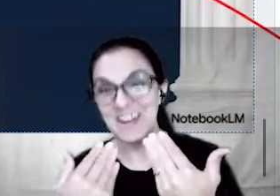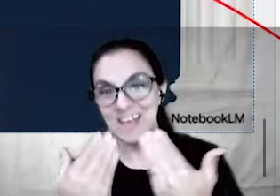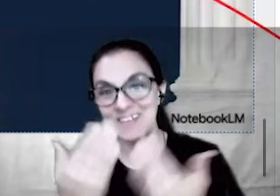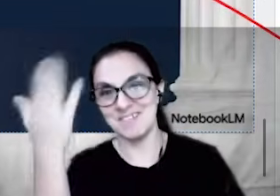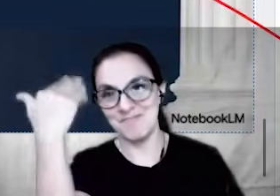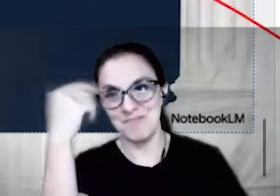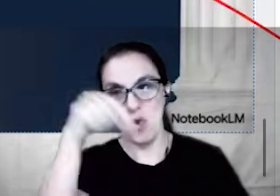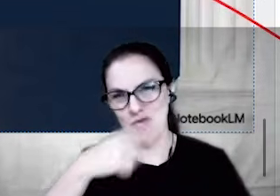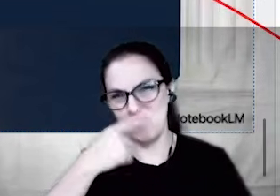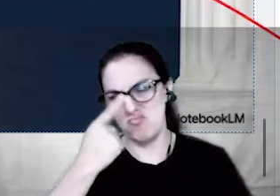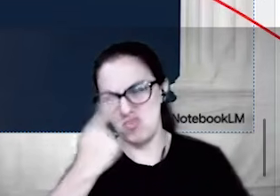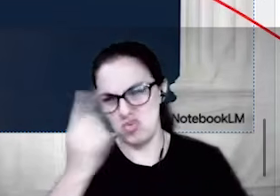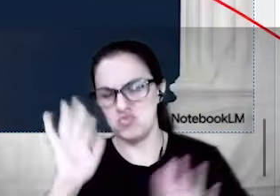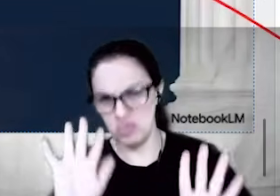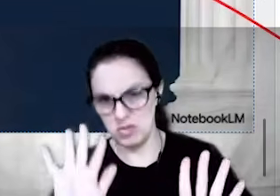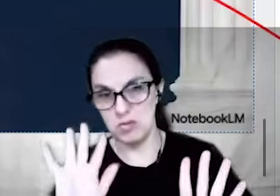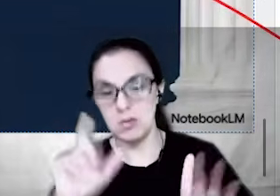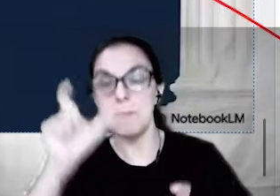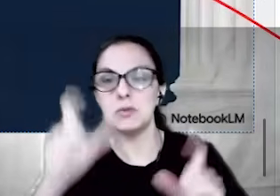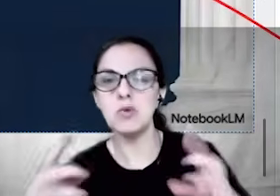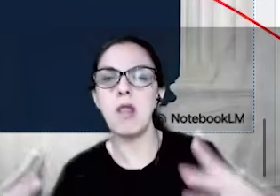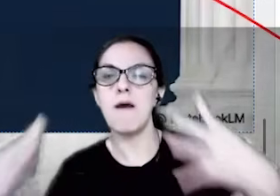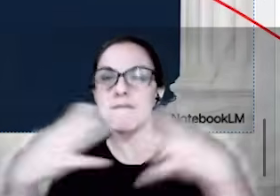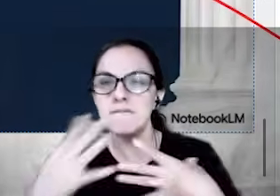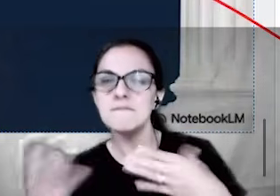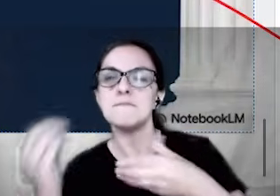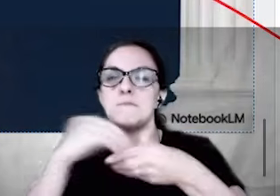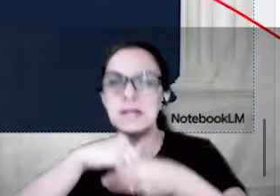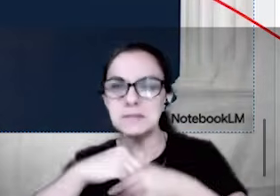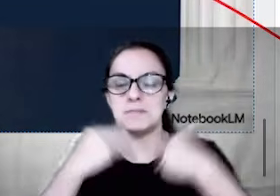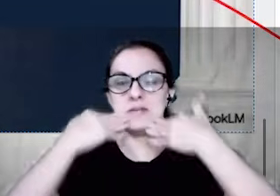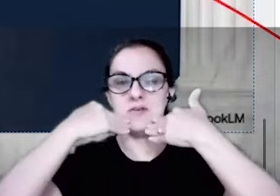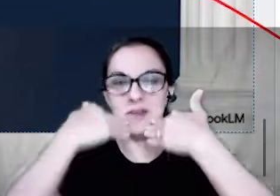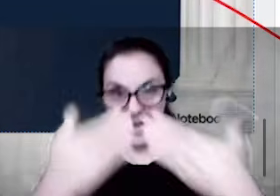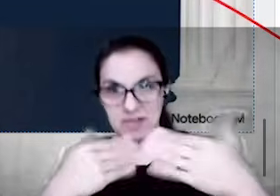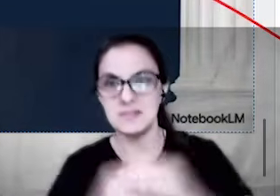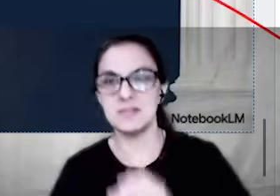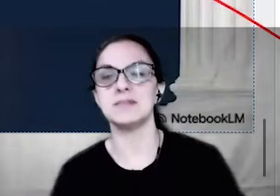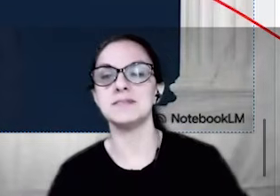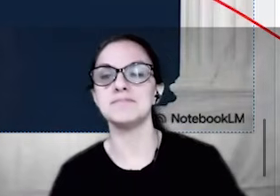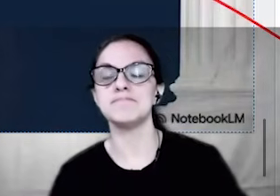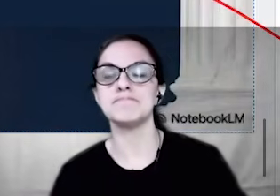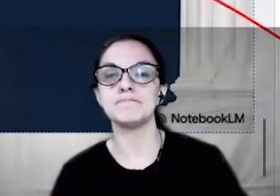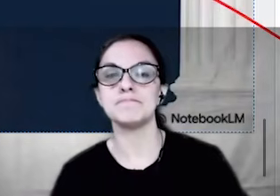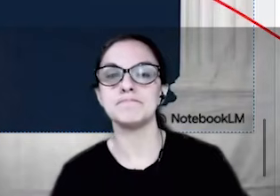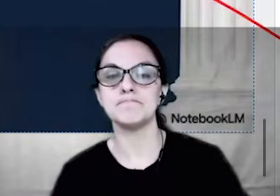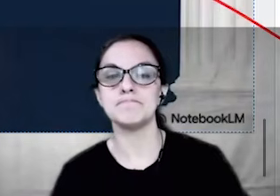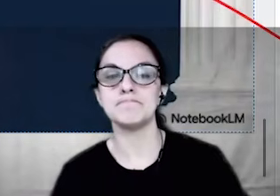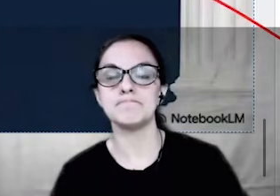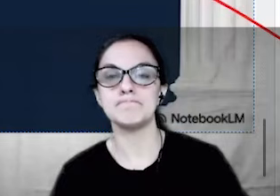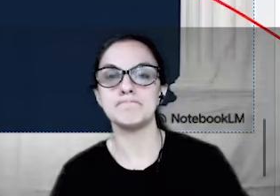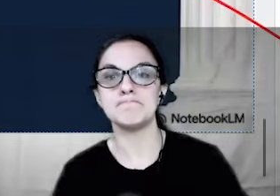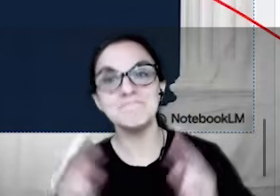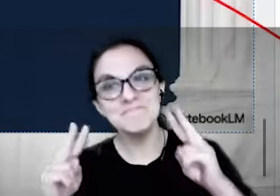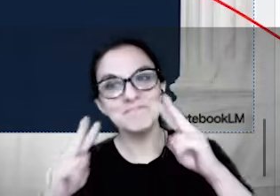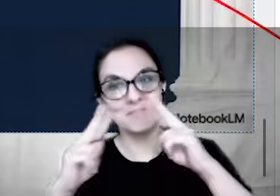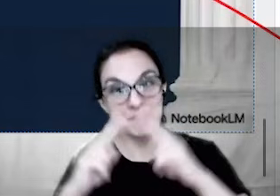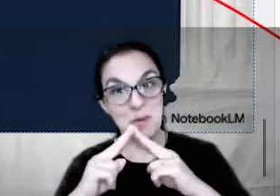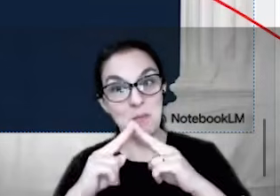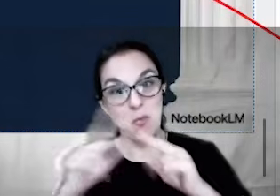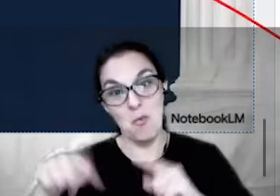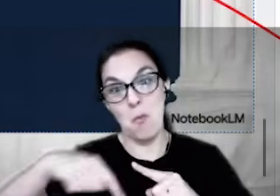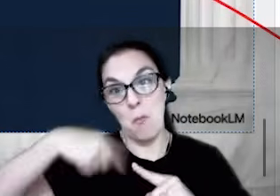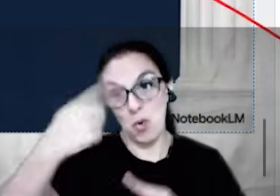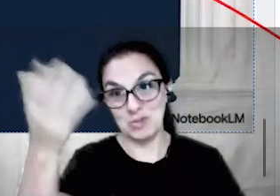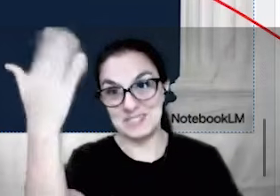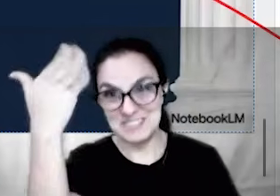fue muy interesante a todos los que participaron de la misma, agradecerles la presencia y bueno, nos estaremos viendo en las próximas